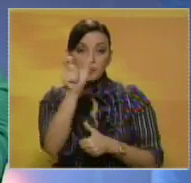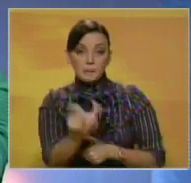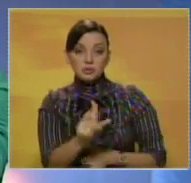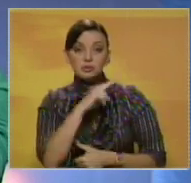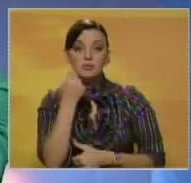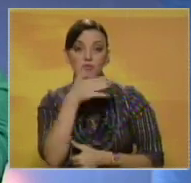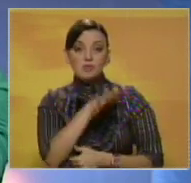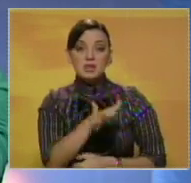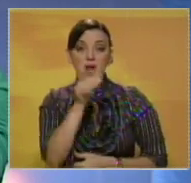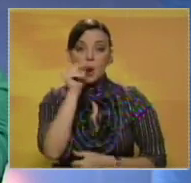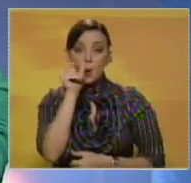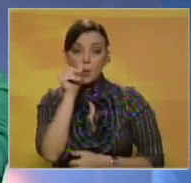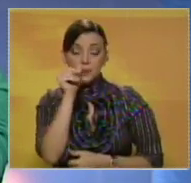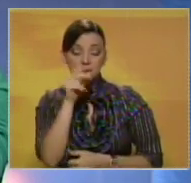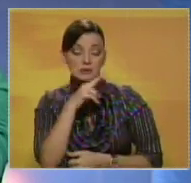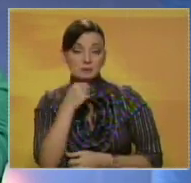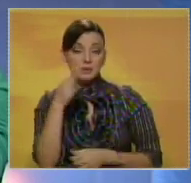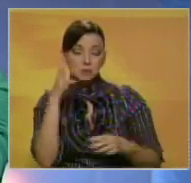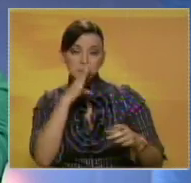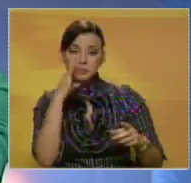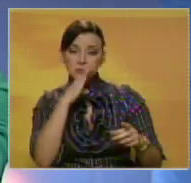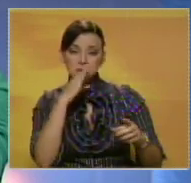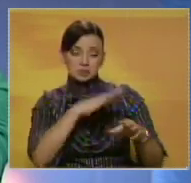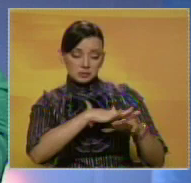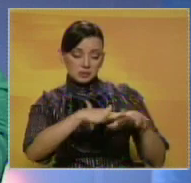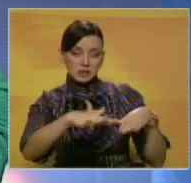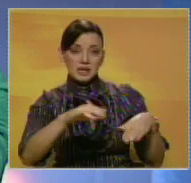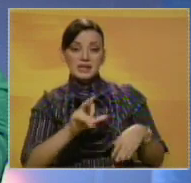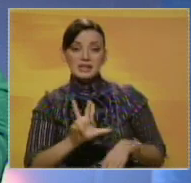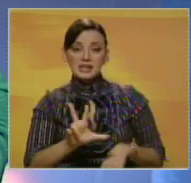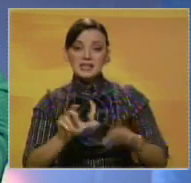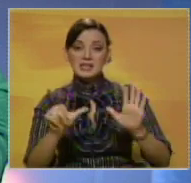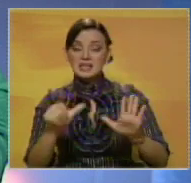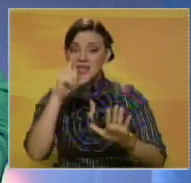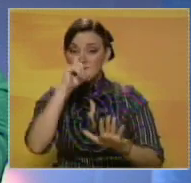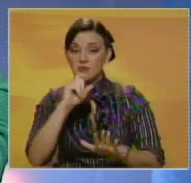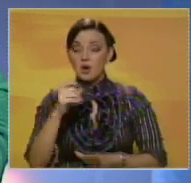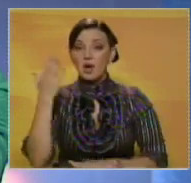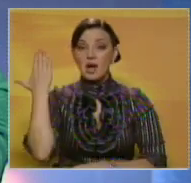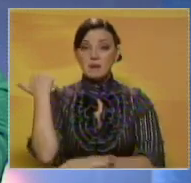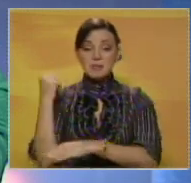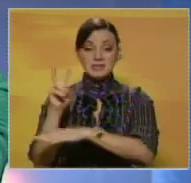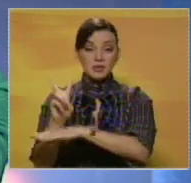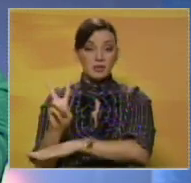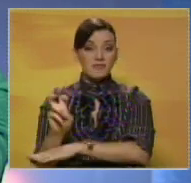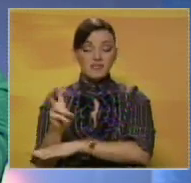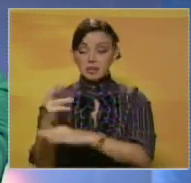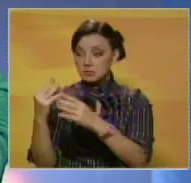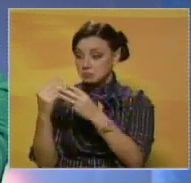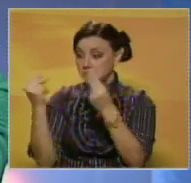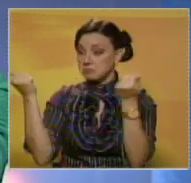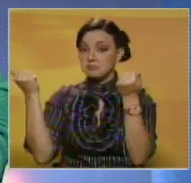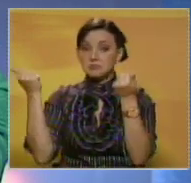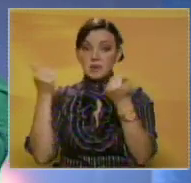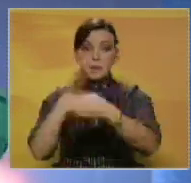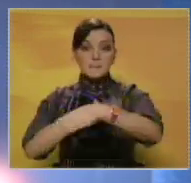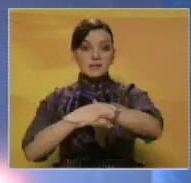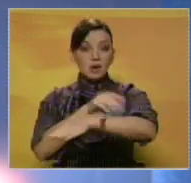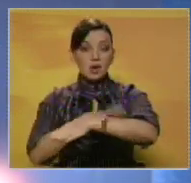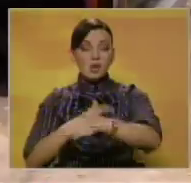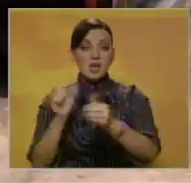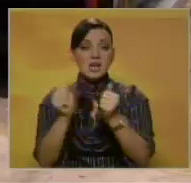de Francisco Javier Medinas Araiz, de 36 años, desaparecido desde el viernes en el sector Guzmán Lander de Barcelona, en el estado de